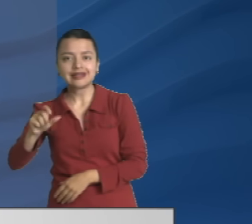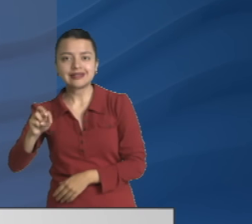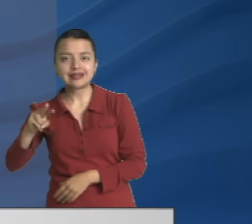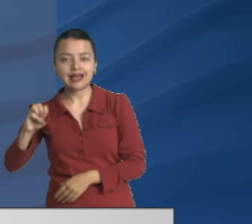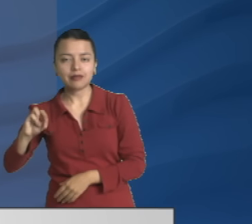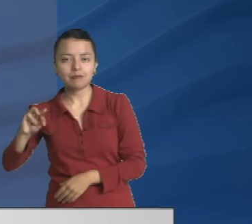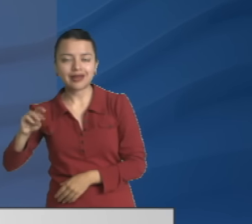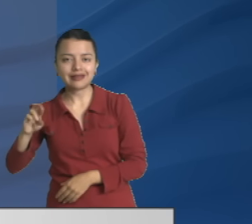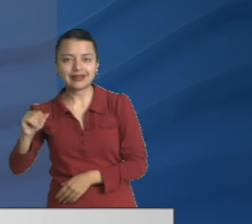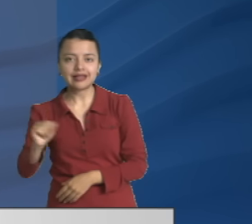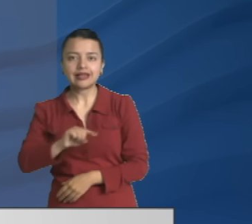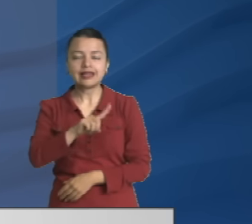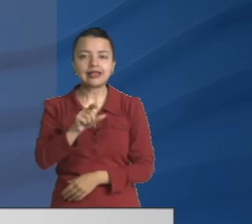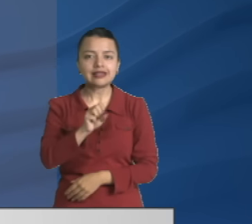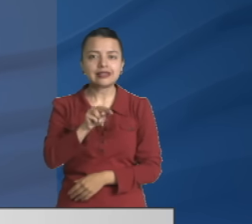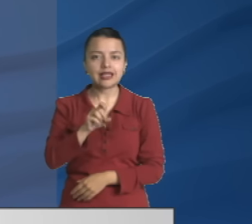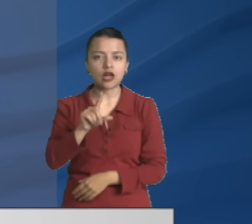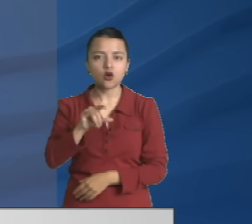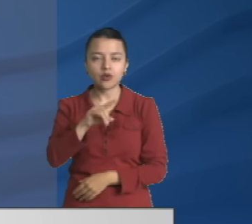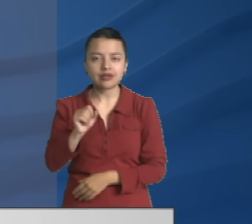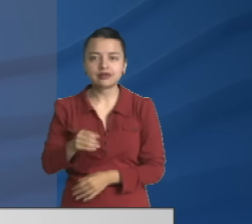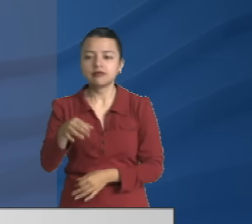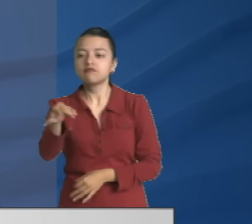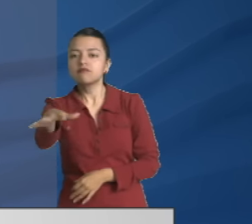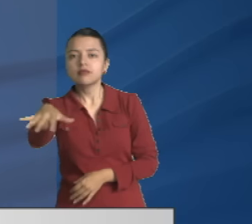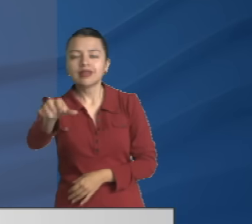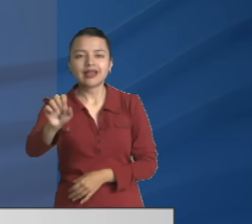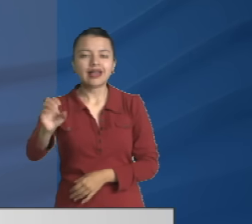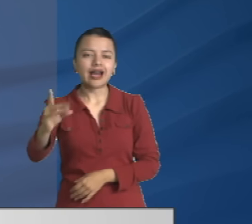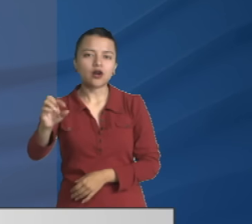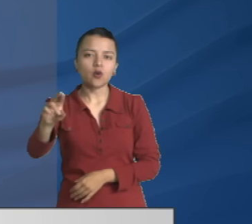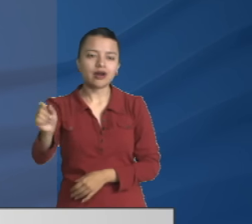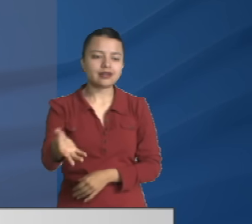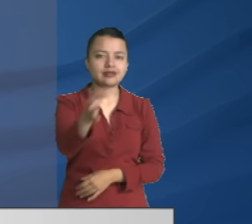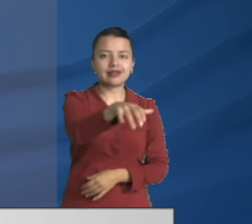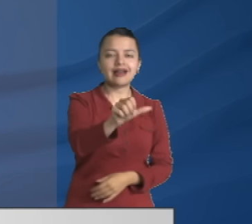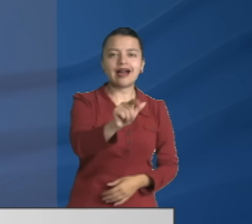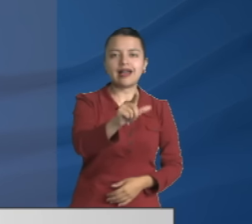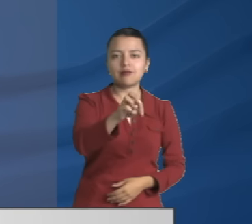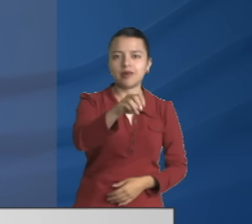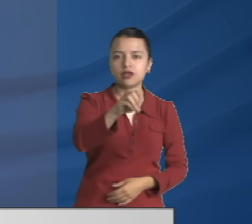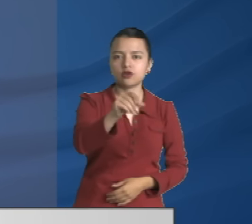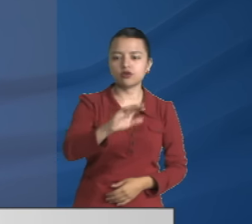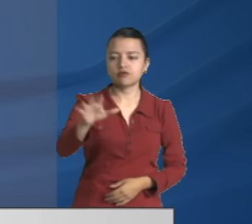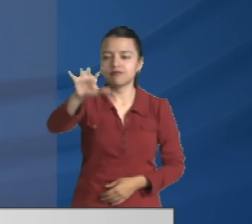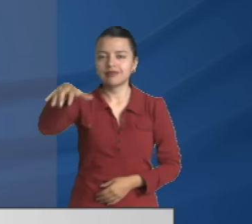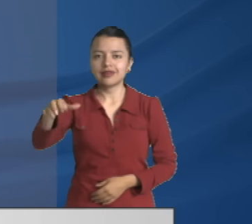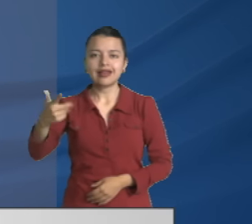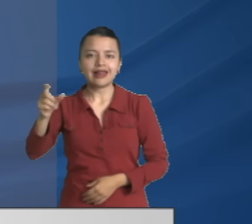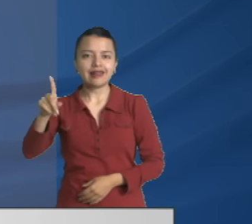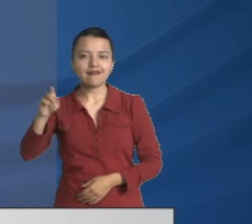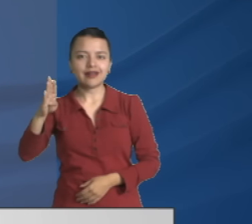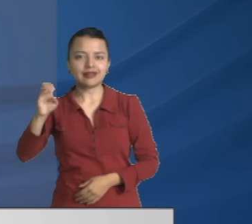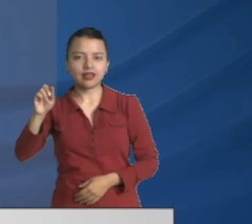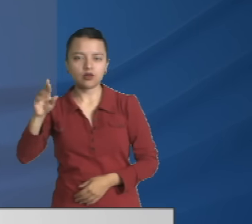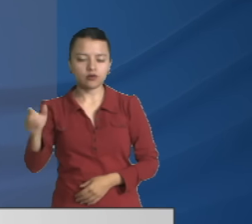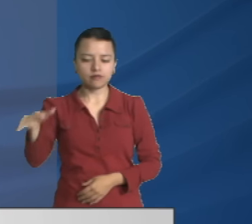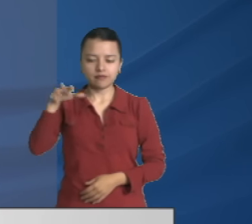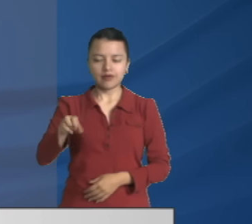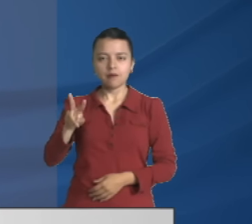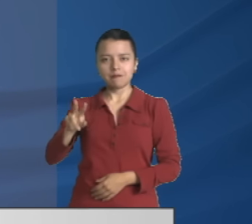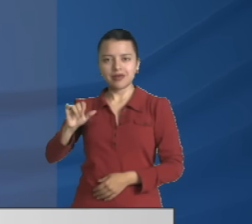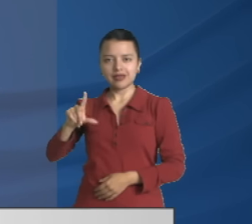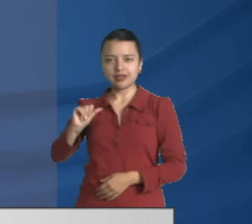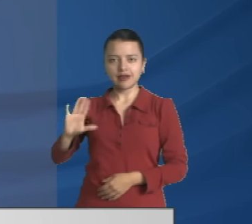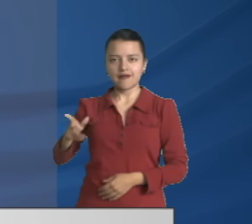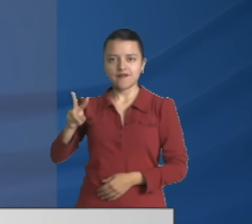La Florida, Carruajes, Manga de Pital, Los Almendros, Libertador, Villa Virginia y el